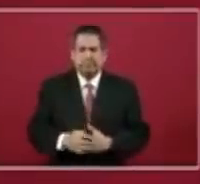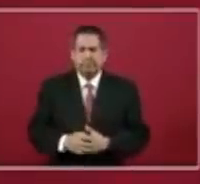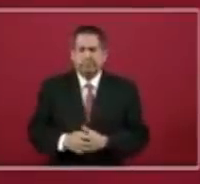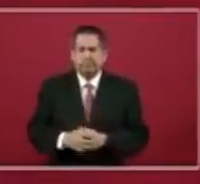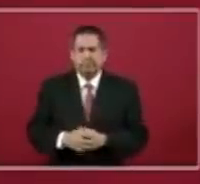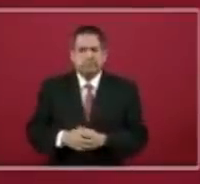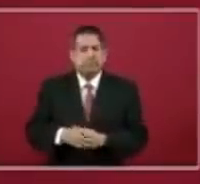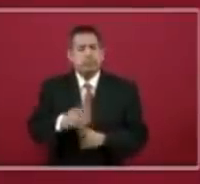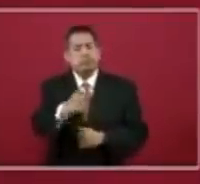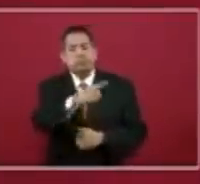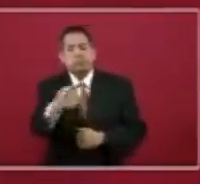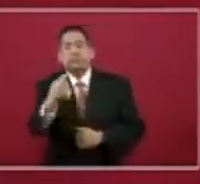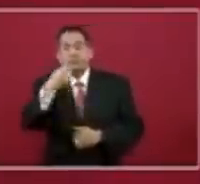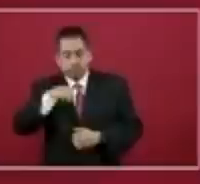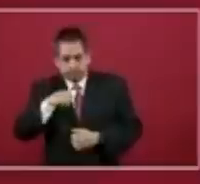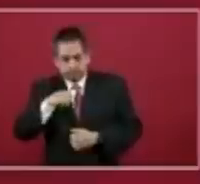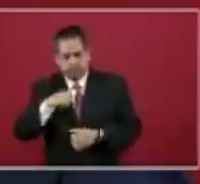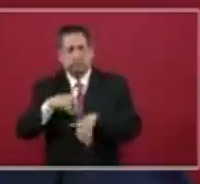mandar obedeciendo,